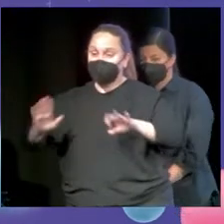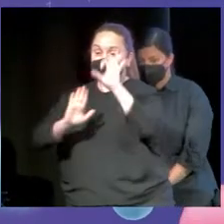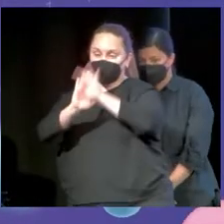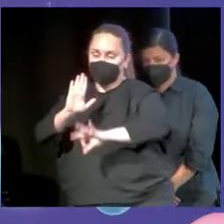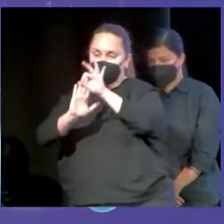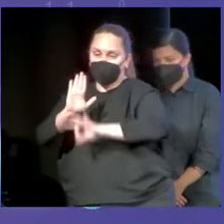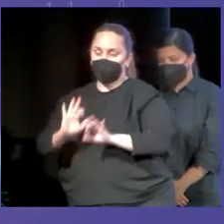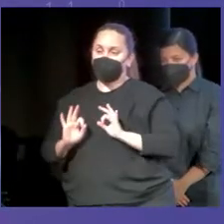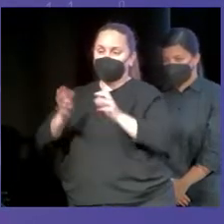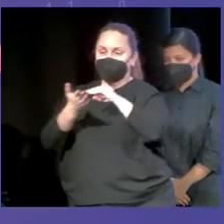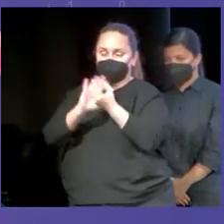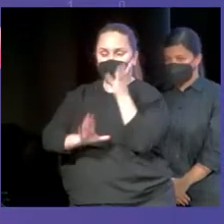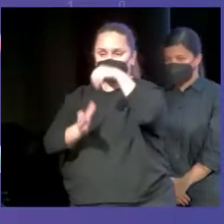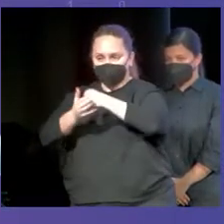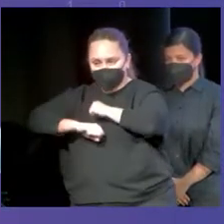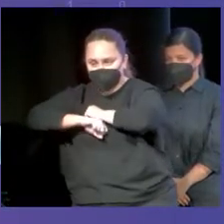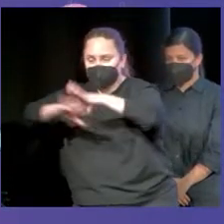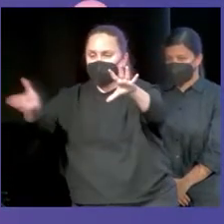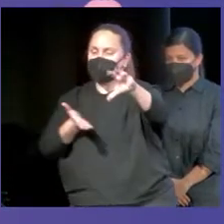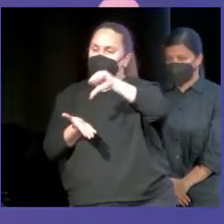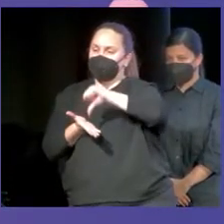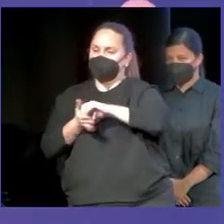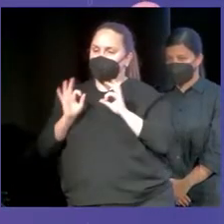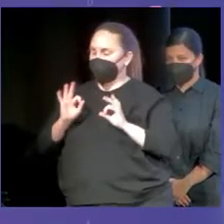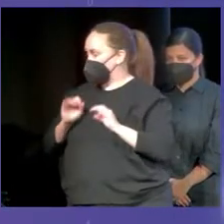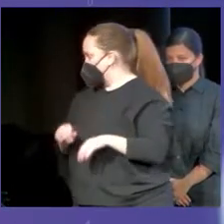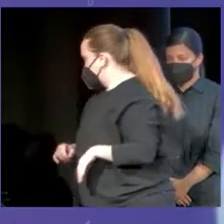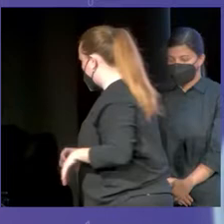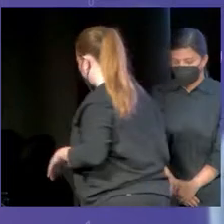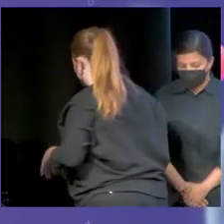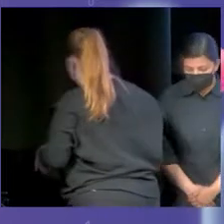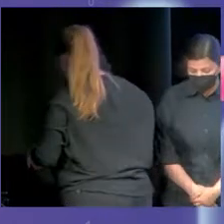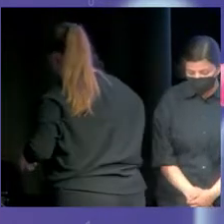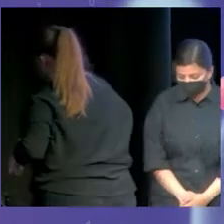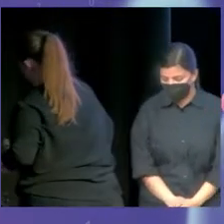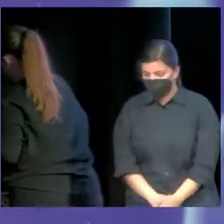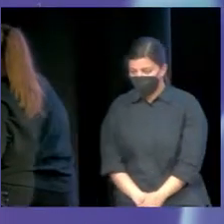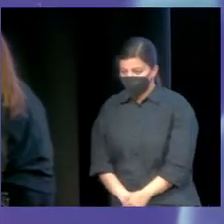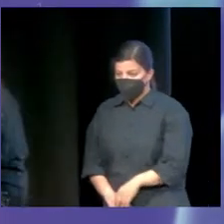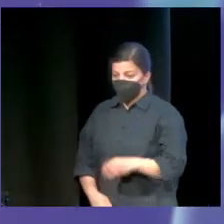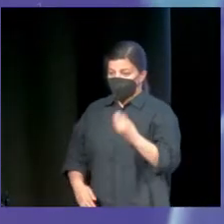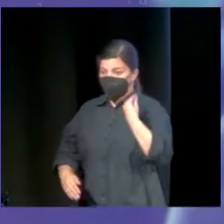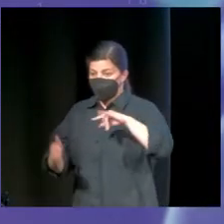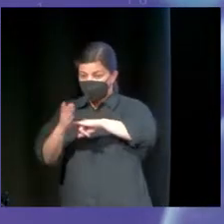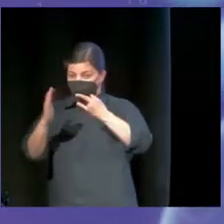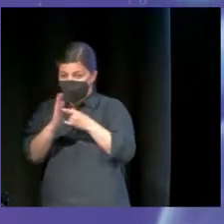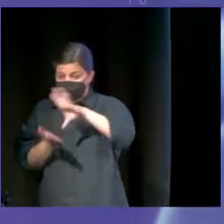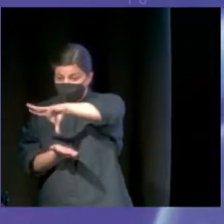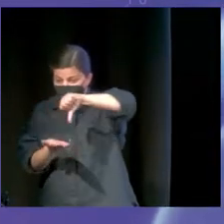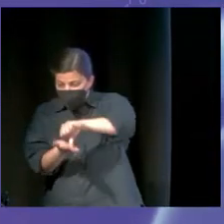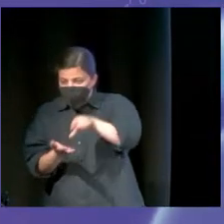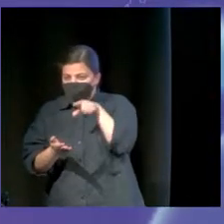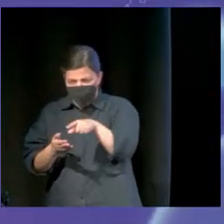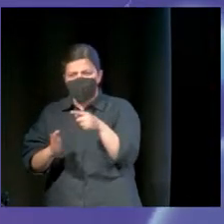de sus sistemas son arquitecturas centralizadas donde ellos realmente imponen las reglas pero